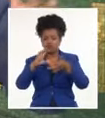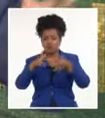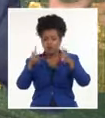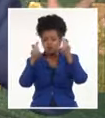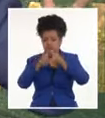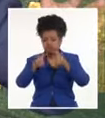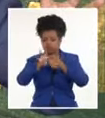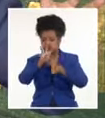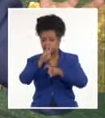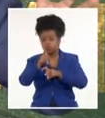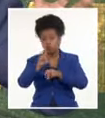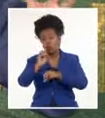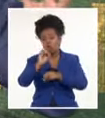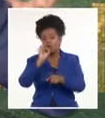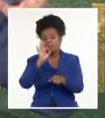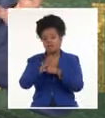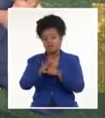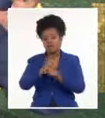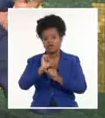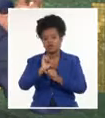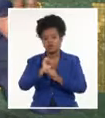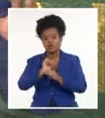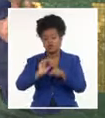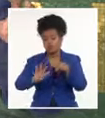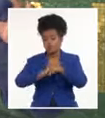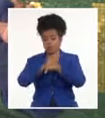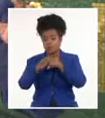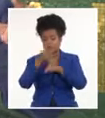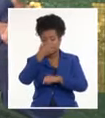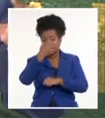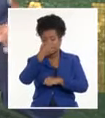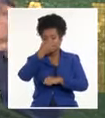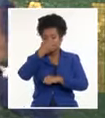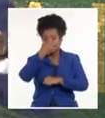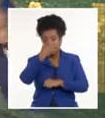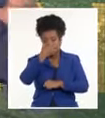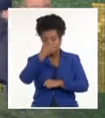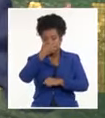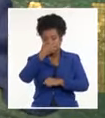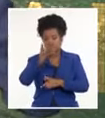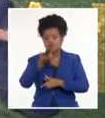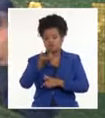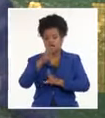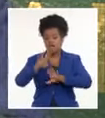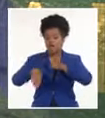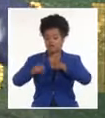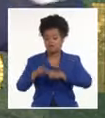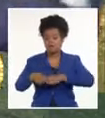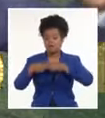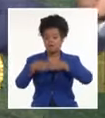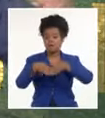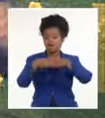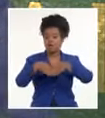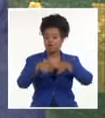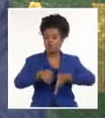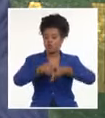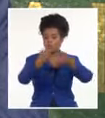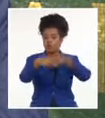al principio de la pandemia, asaltando prácticamente embarques que iban destinados a otros países y llevándolos a los